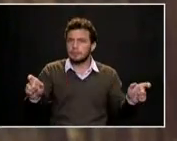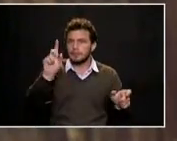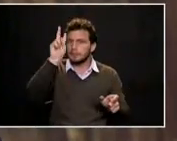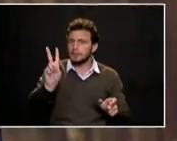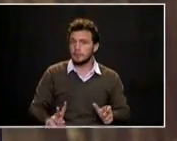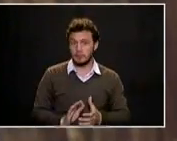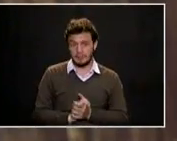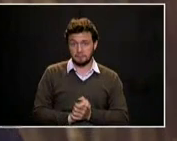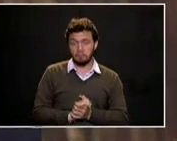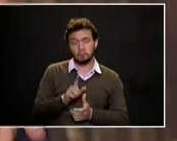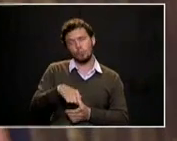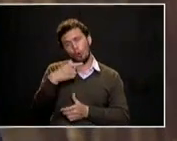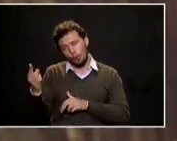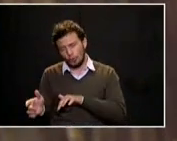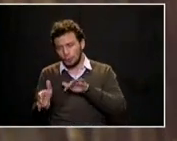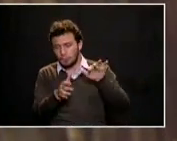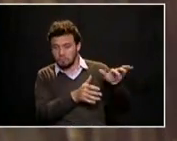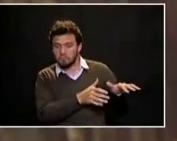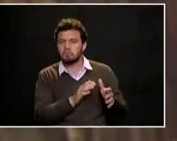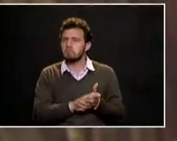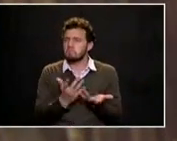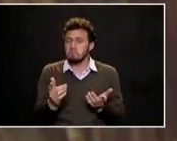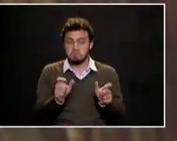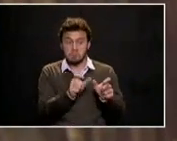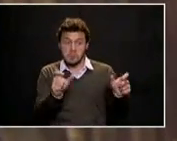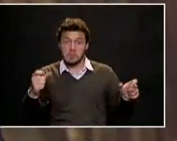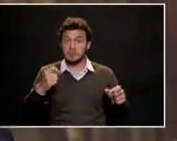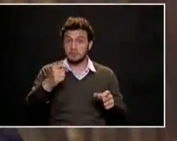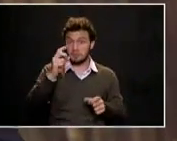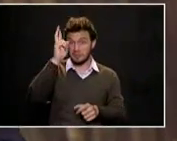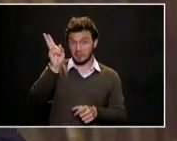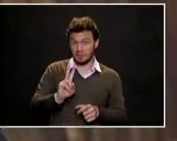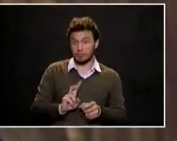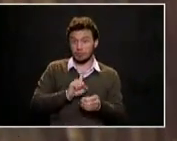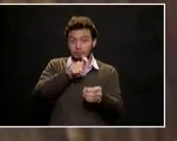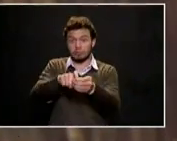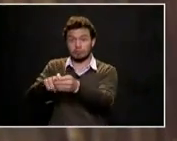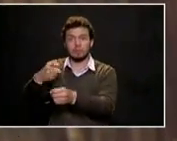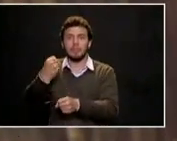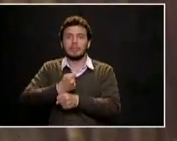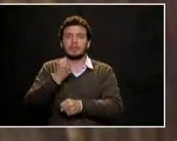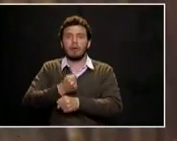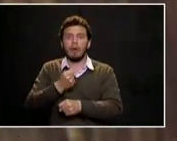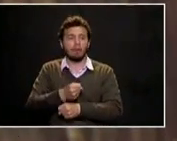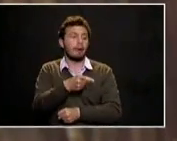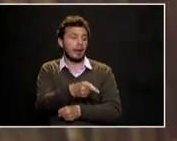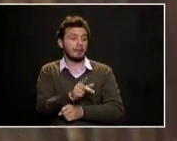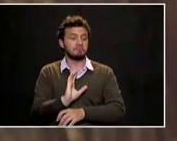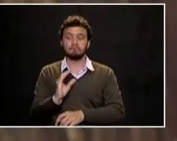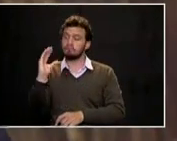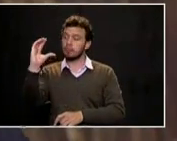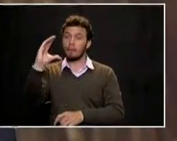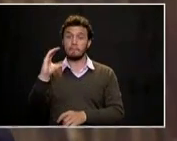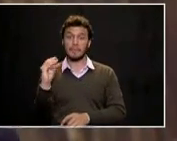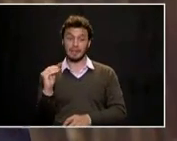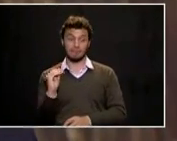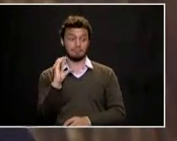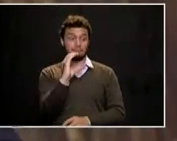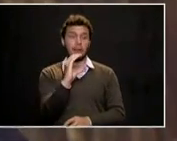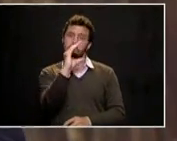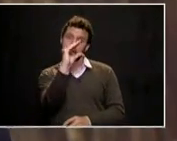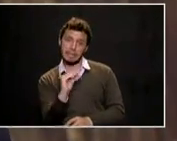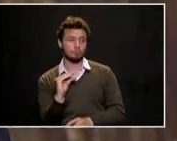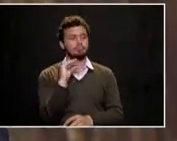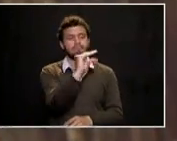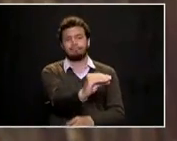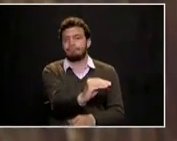que le están pagando menos de lo que le pagan a los colombianos, y eso ha generado que muchas personas en Medellín hayan tenido que